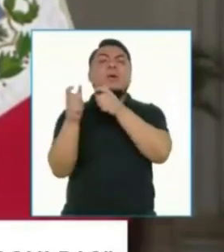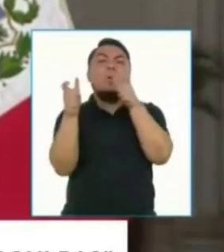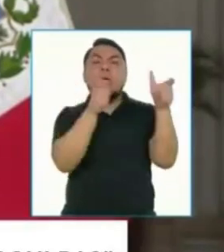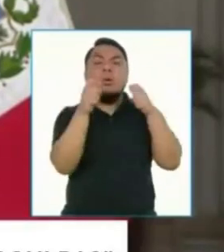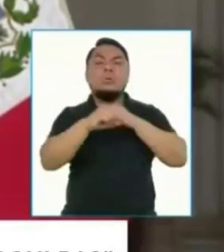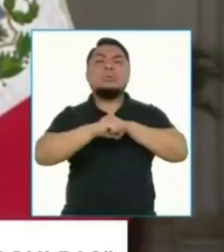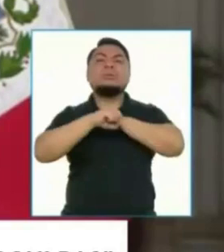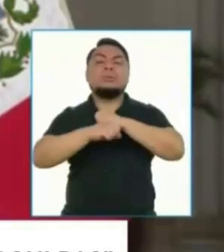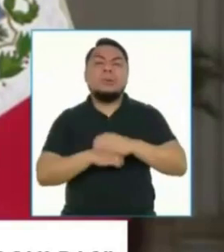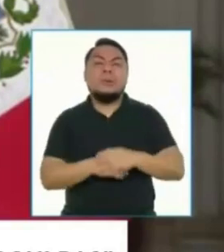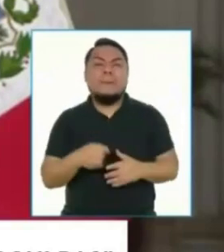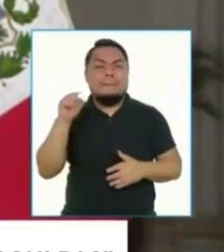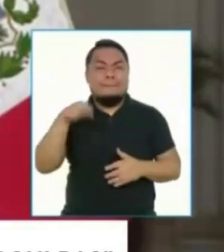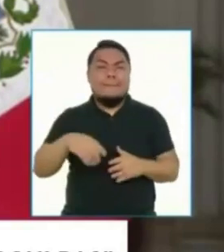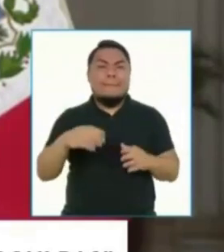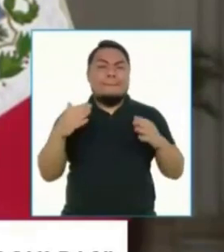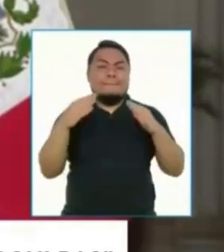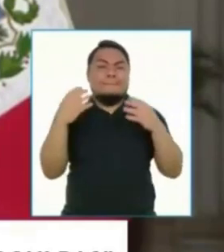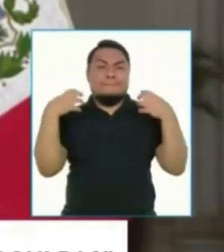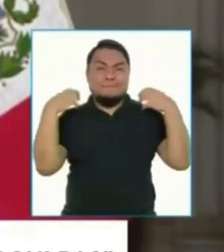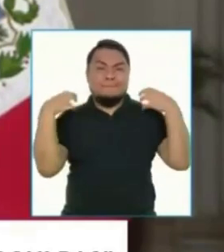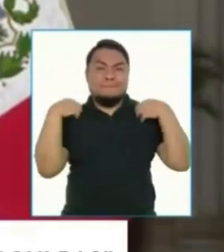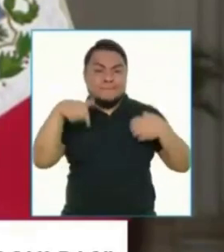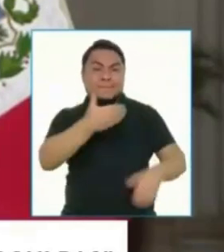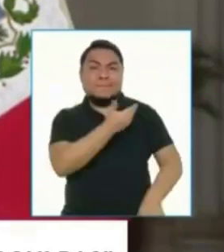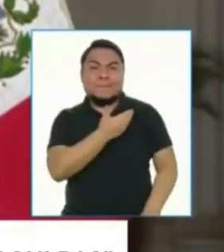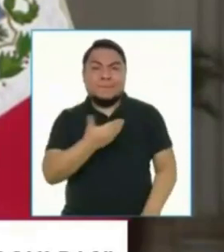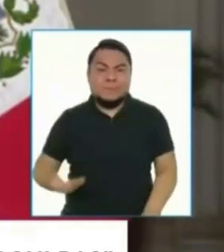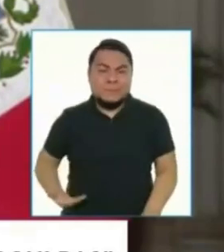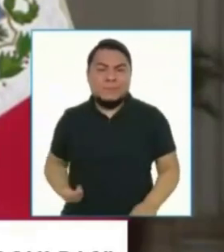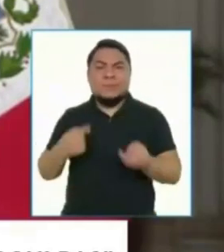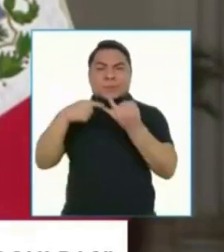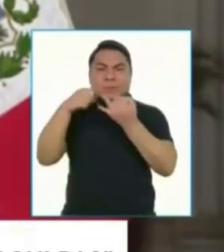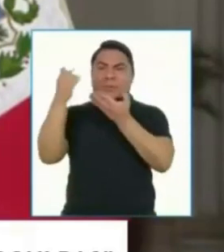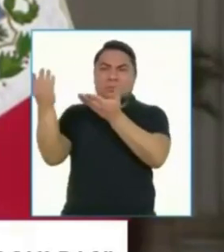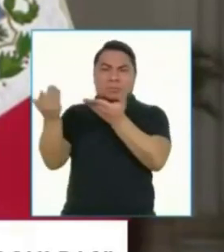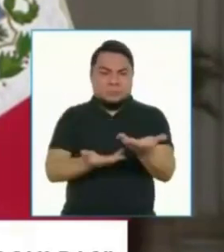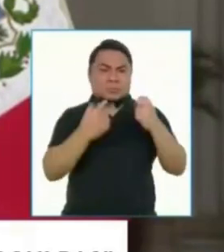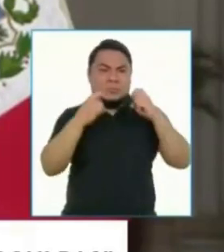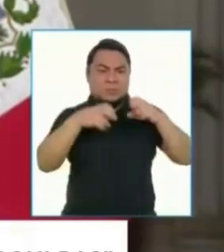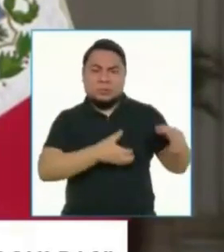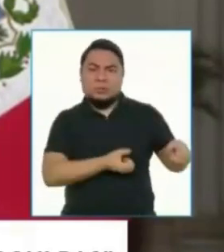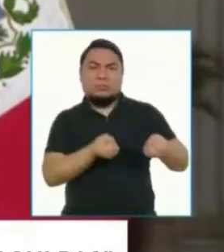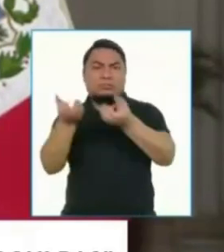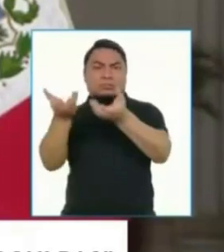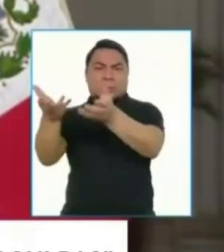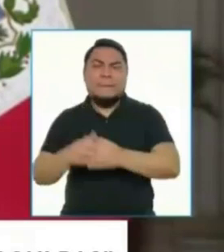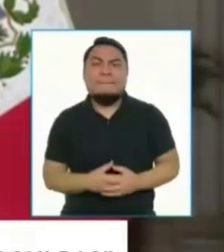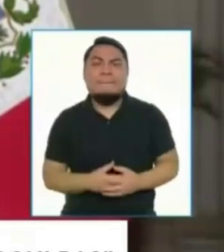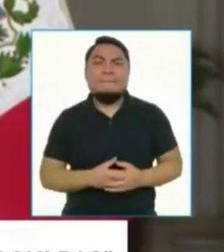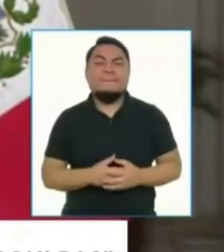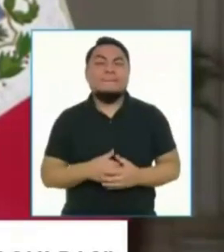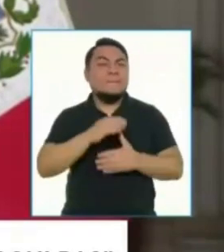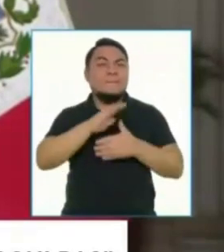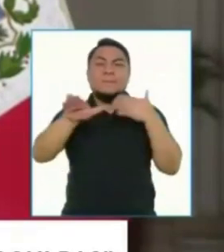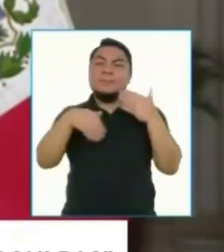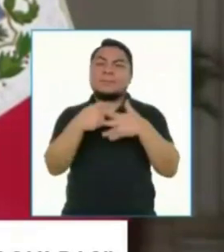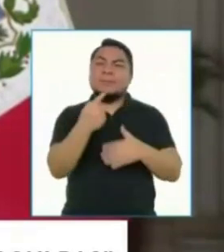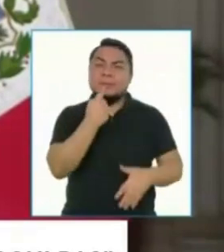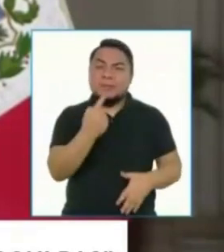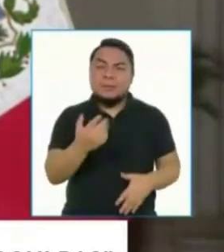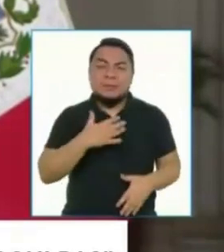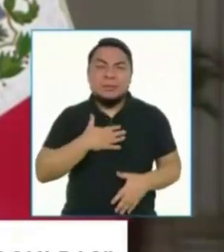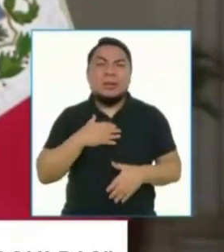alinear, seguramente va a fraccionarse también, pero los de FREPAP, Frente Amplio y Partido Morado, van a mantener su misma línea, que hasta el momento